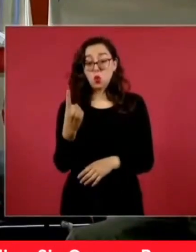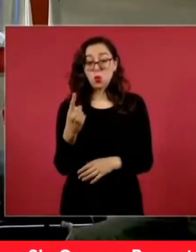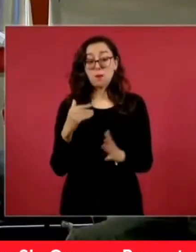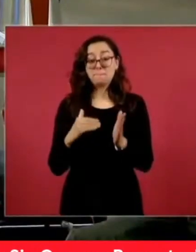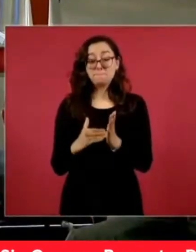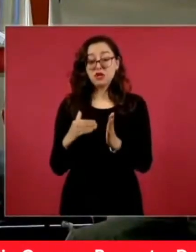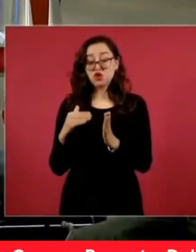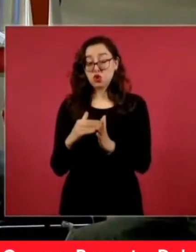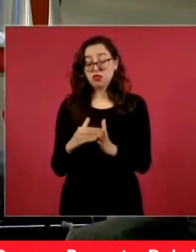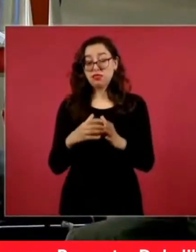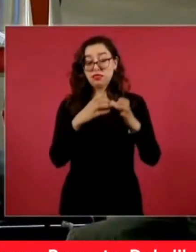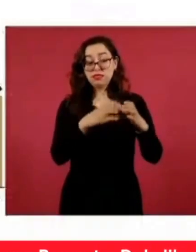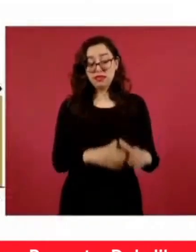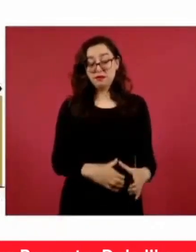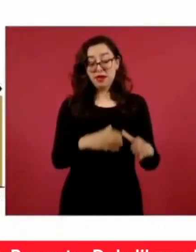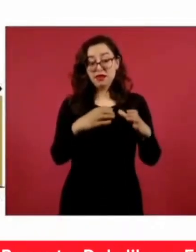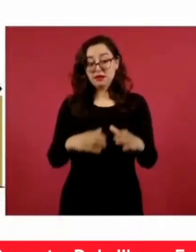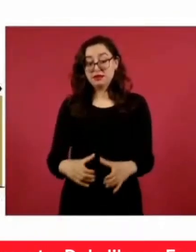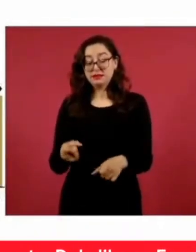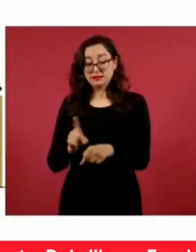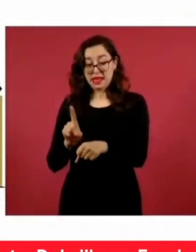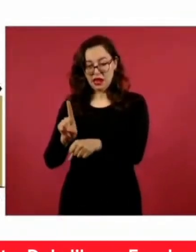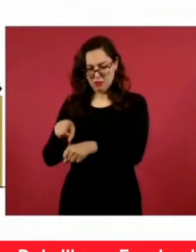Y la tendencia era,